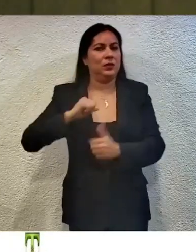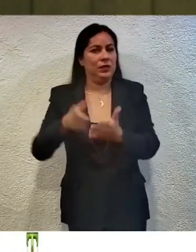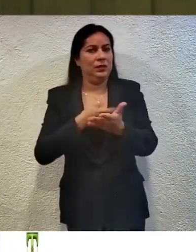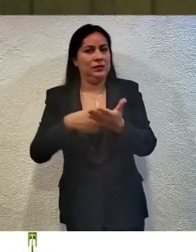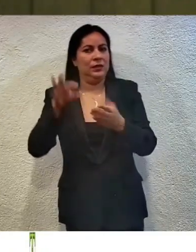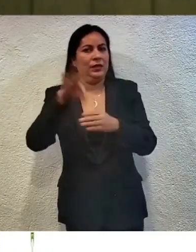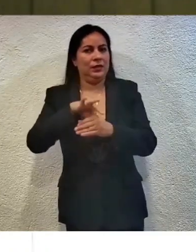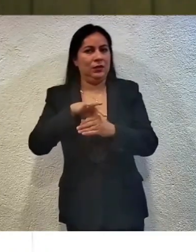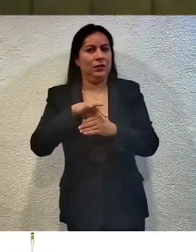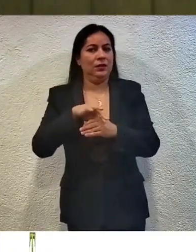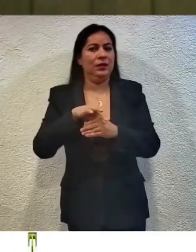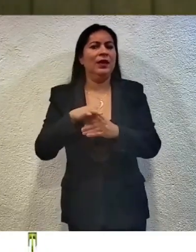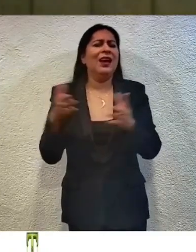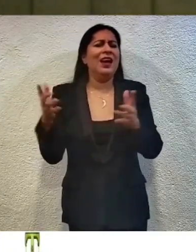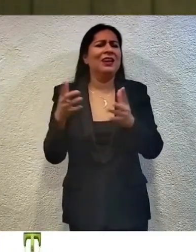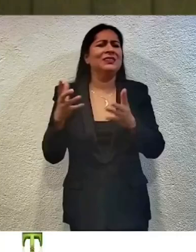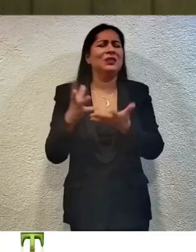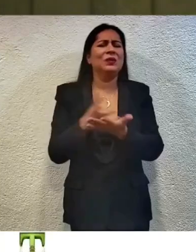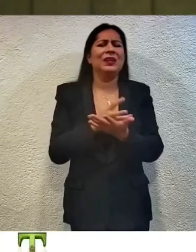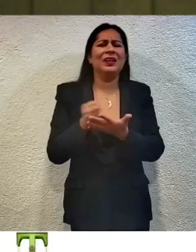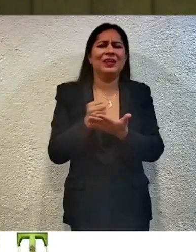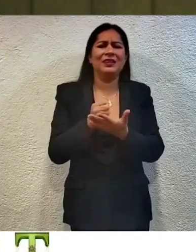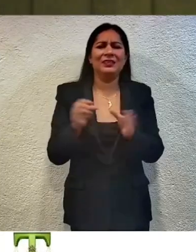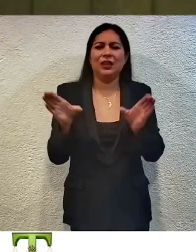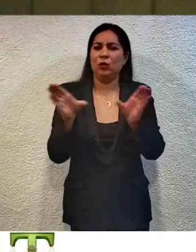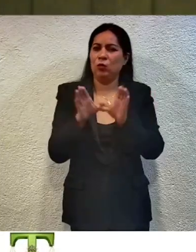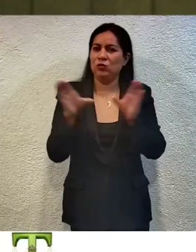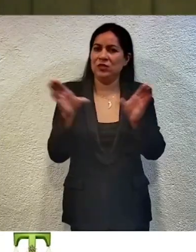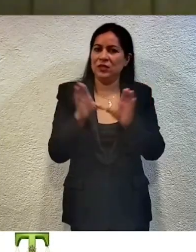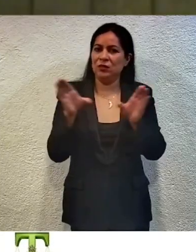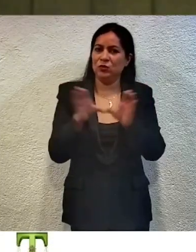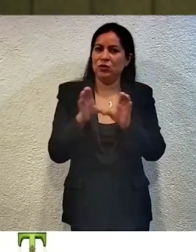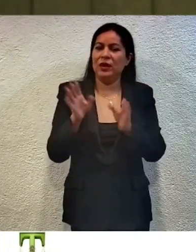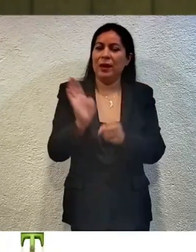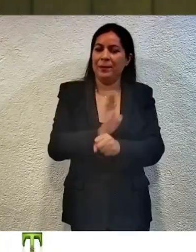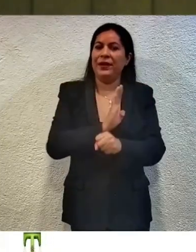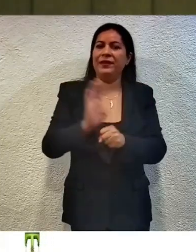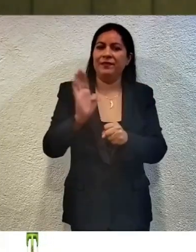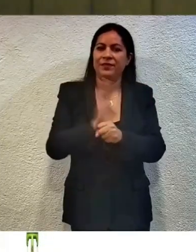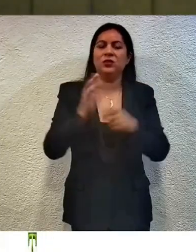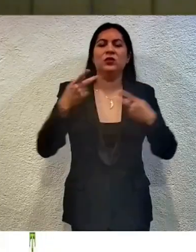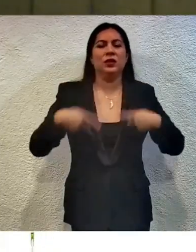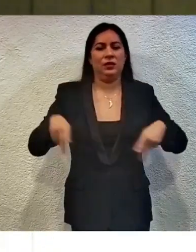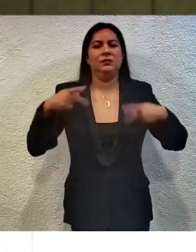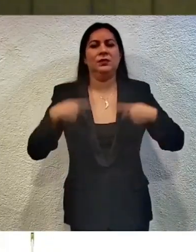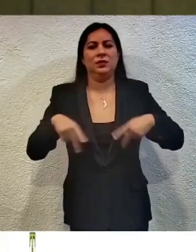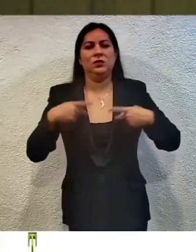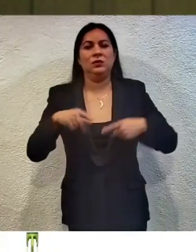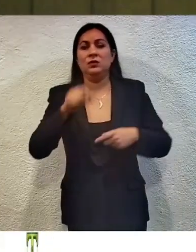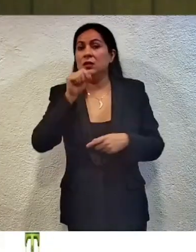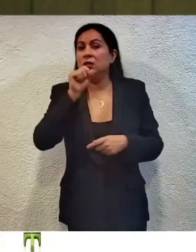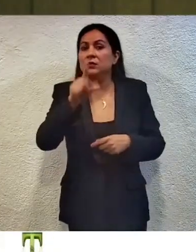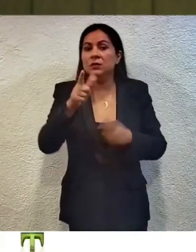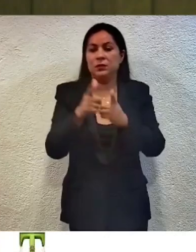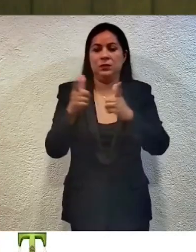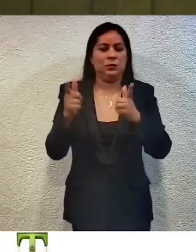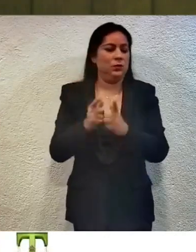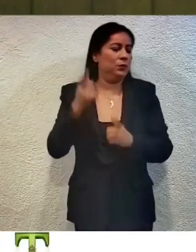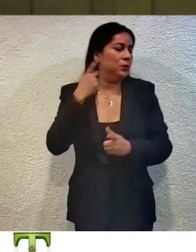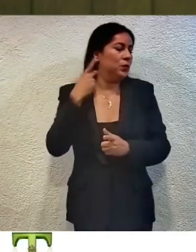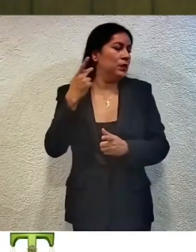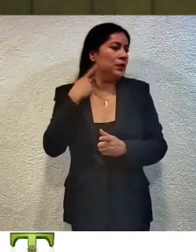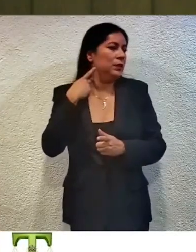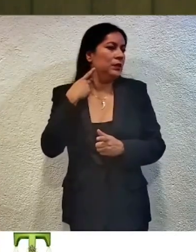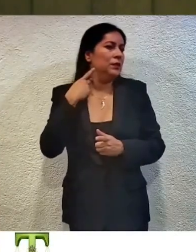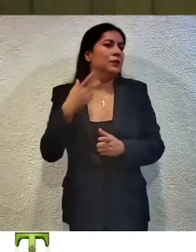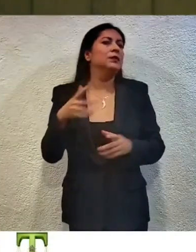electorales, implican una garantía constitucional a favor de los ciudadanos y de los propios partidos políticos, y